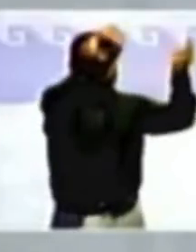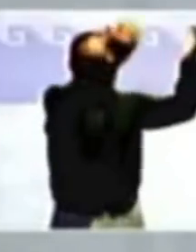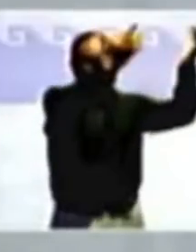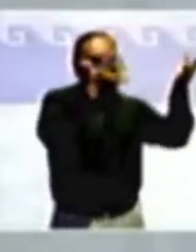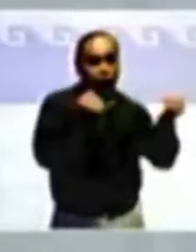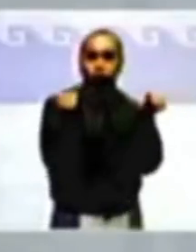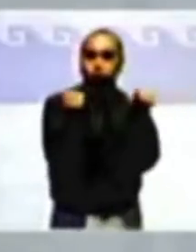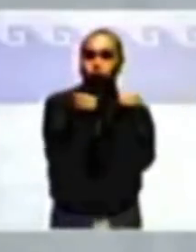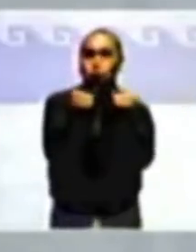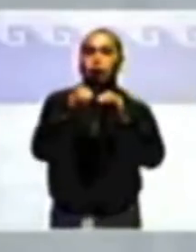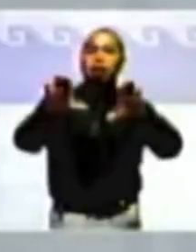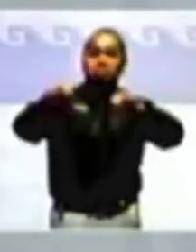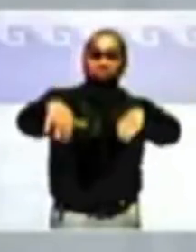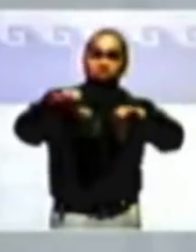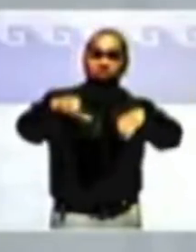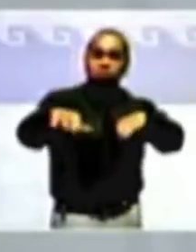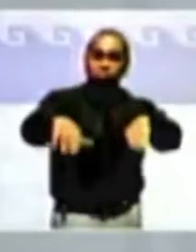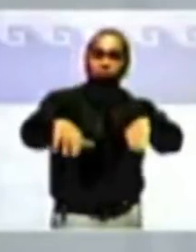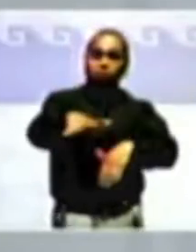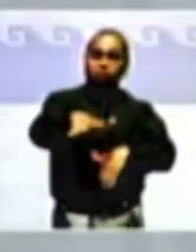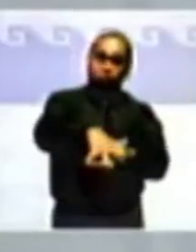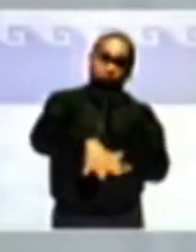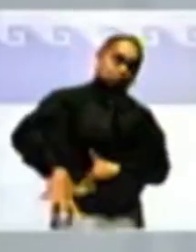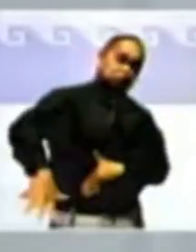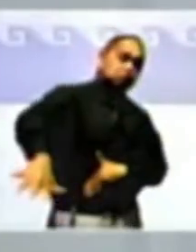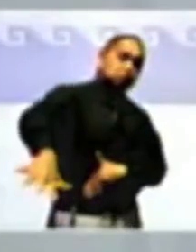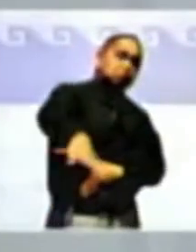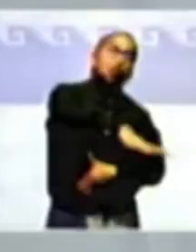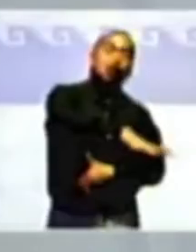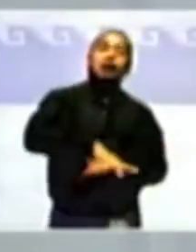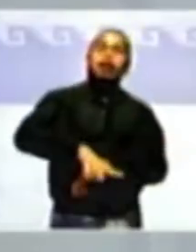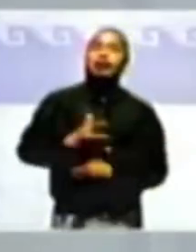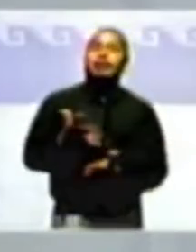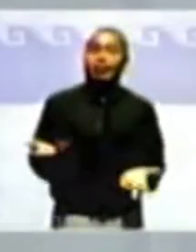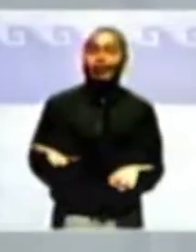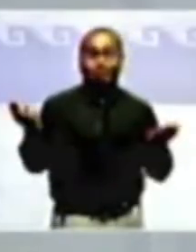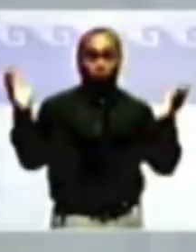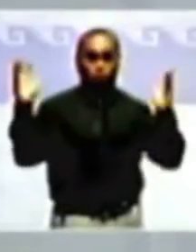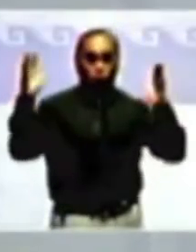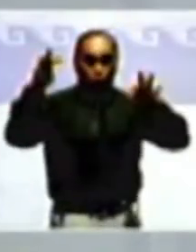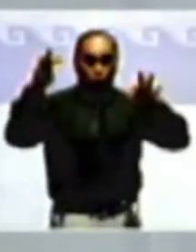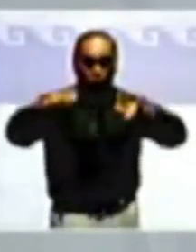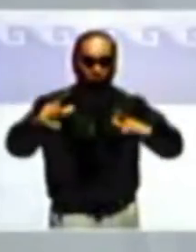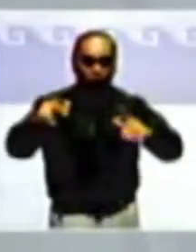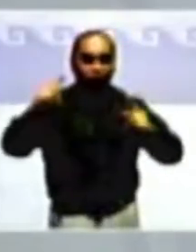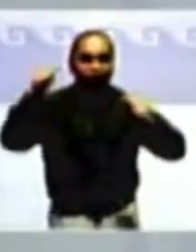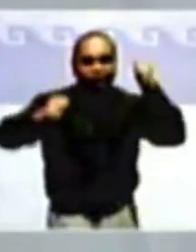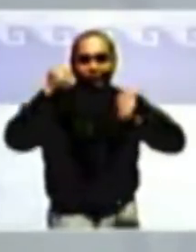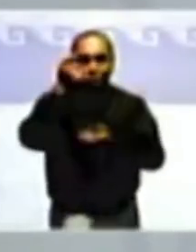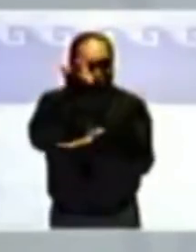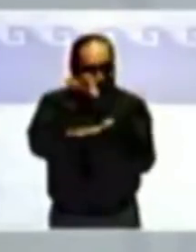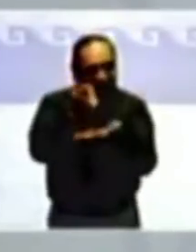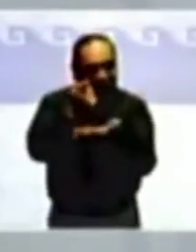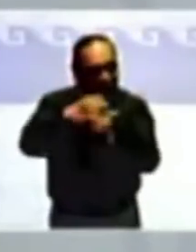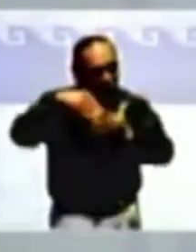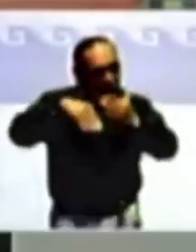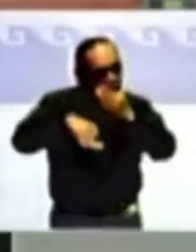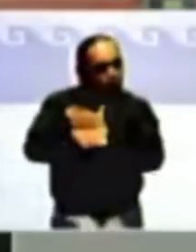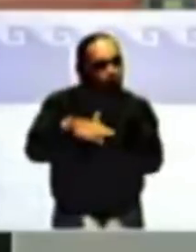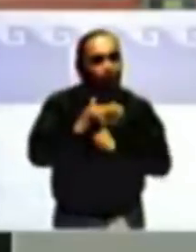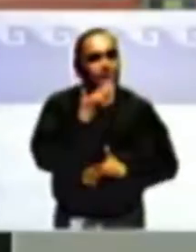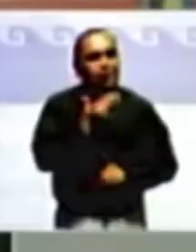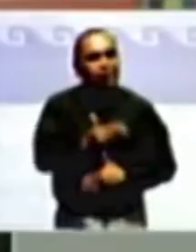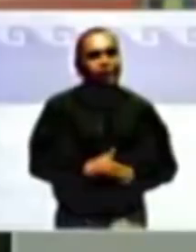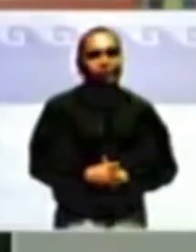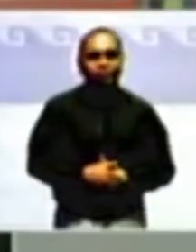esa riviera, si se hiciera un buen turismo, nos traería una derrama económica muy bien remunerada. Menciona que ha